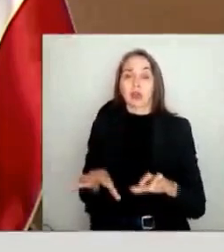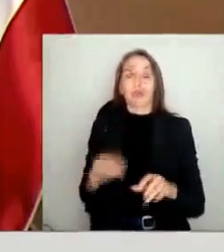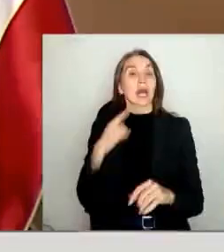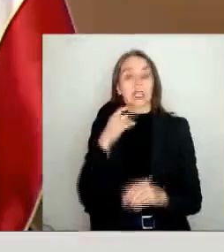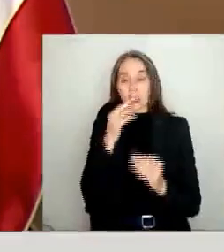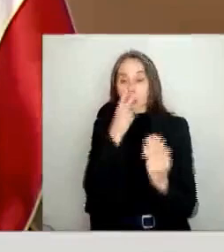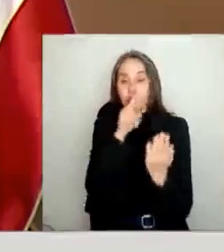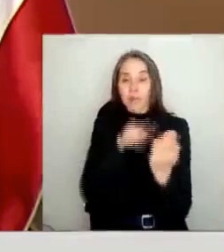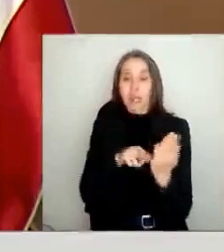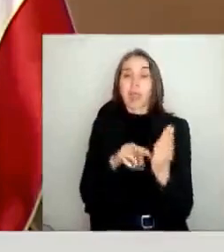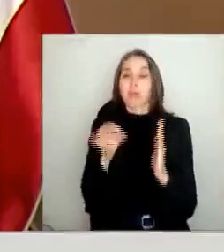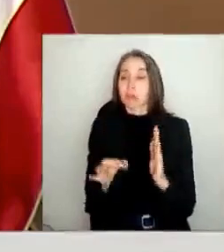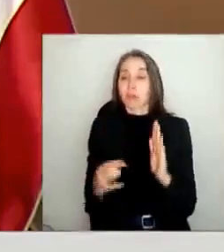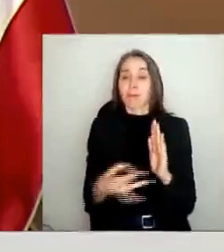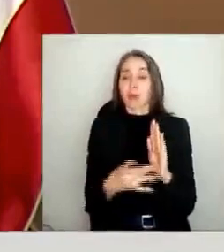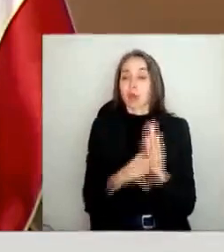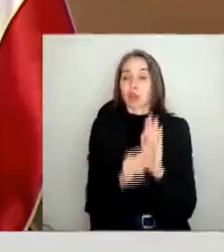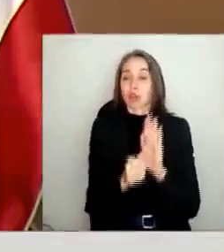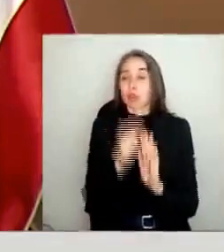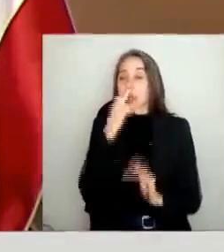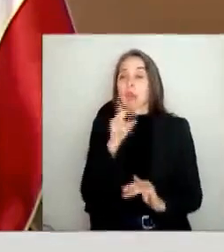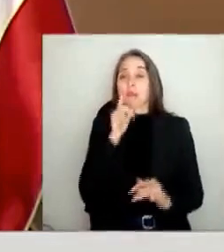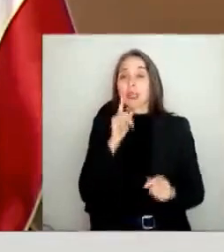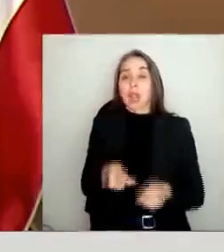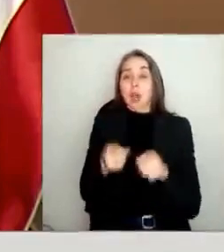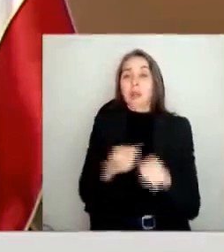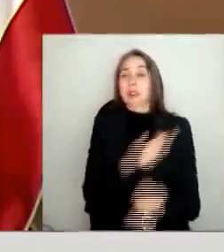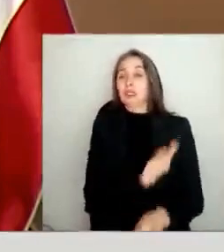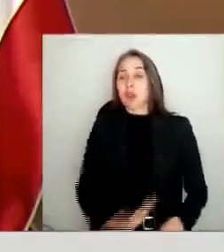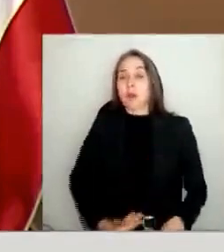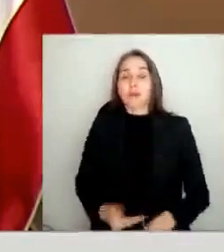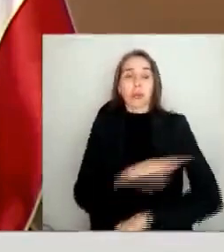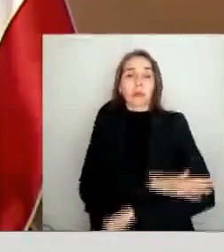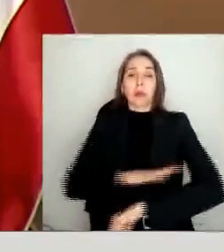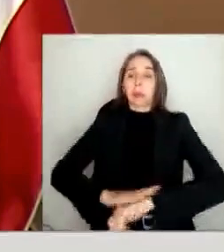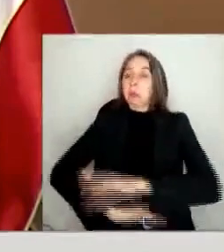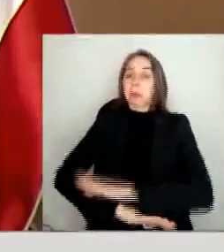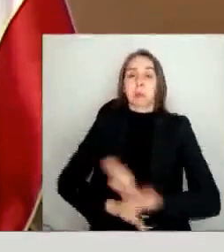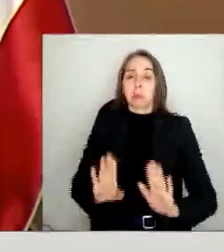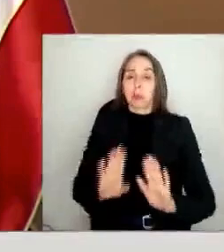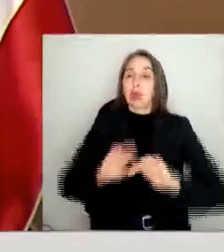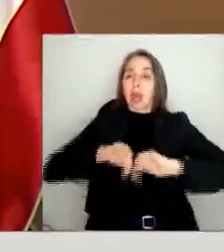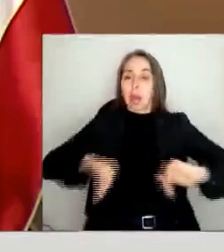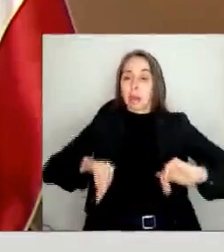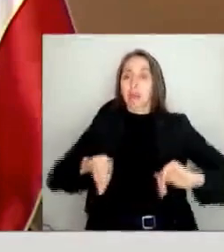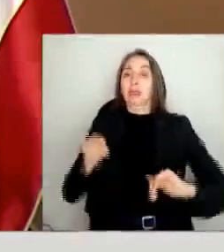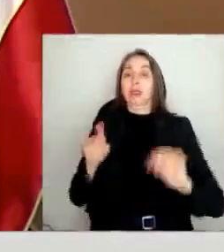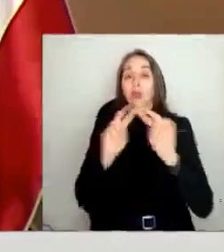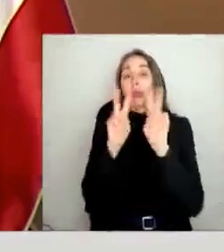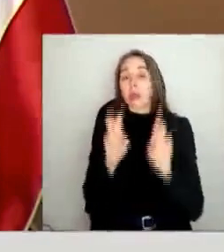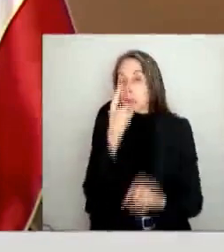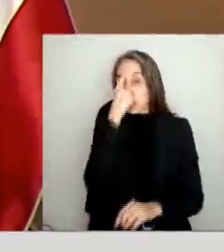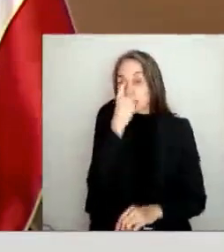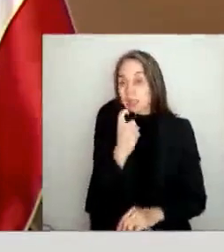inconstitucionales independiente del gobierno que sea independiente todo eso Pero creo que es un punto de seriedad eh que empecemos a